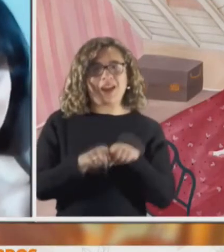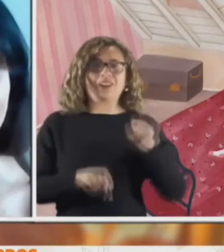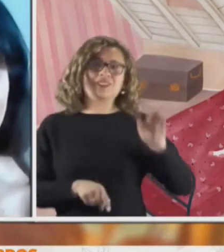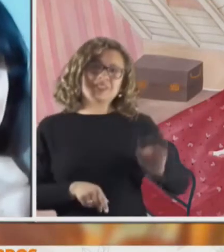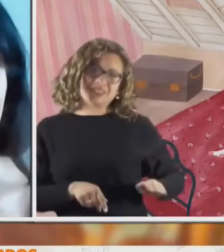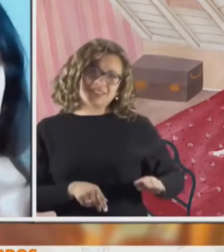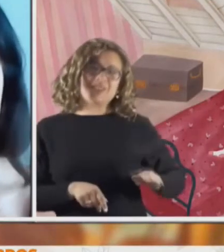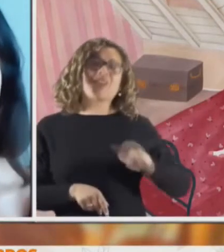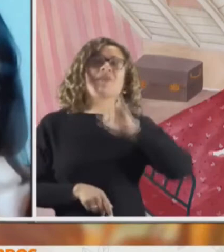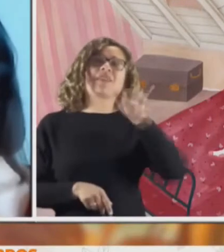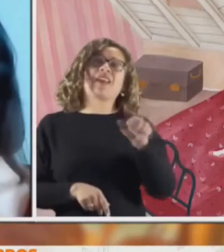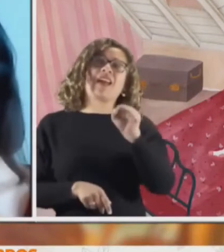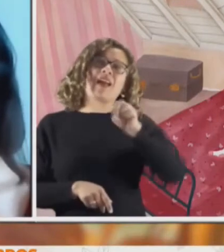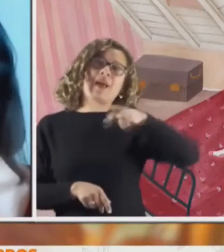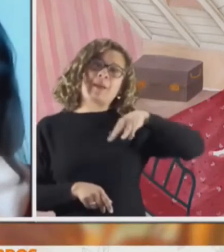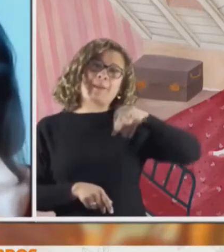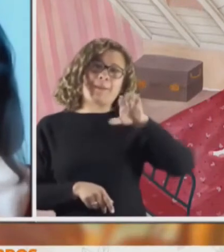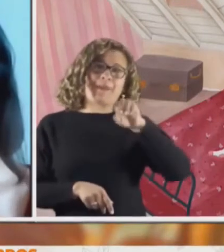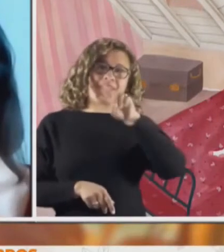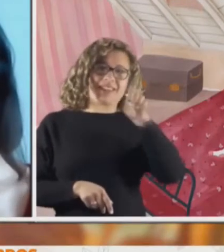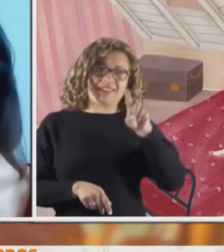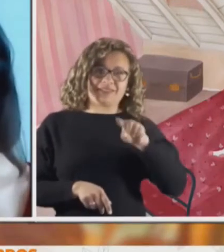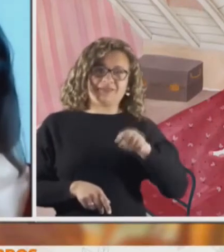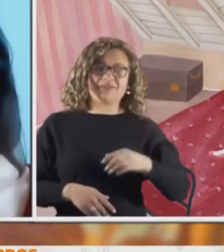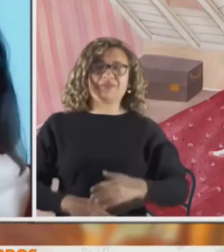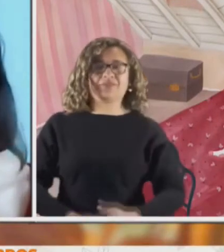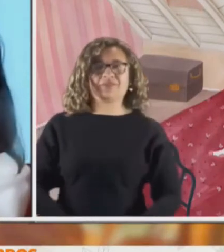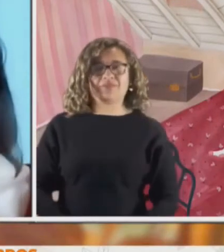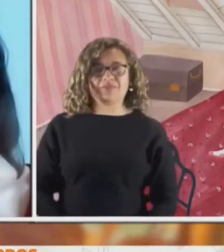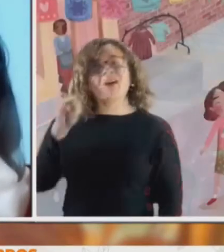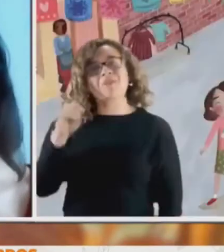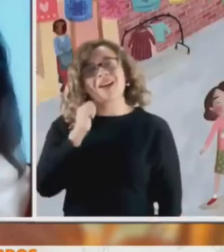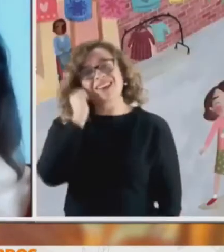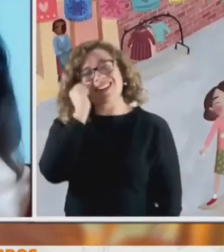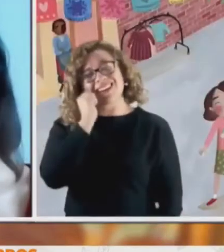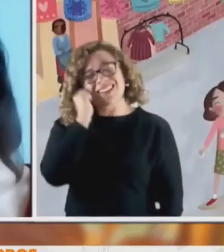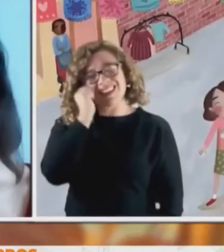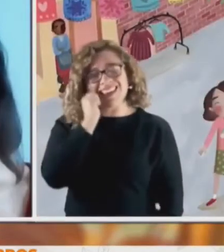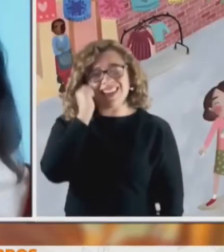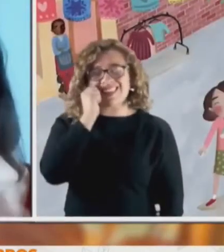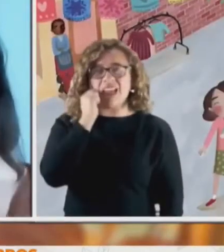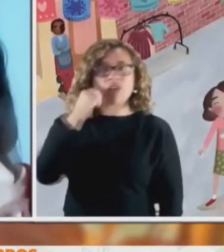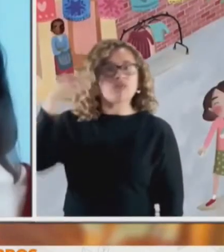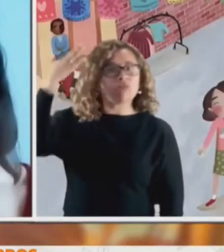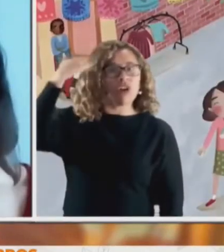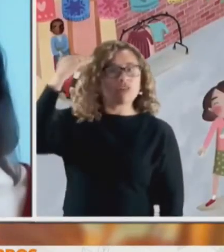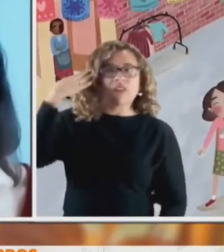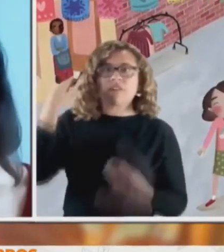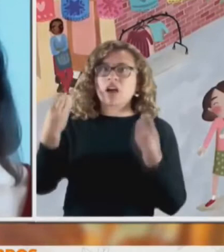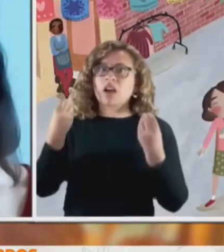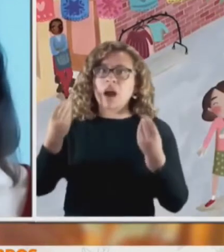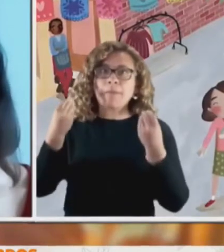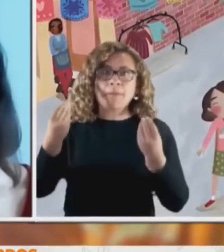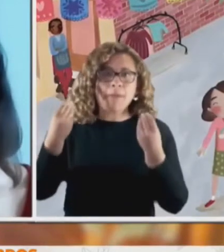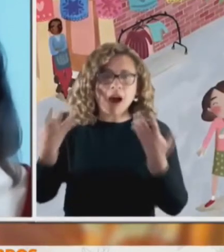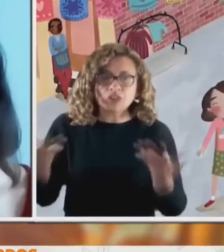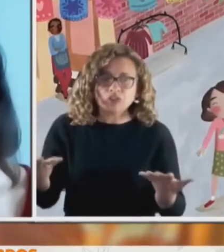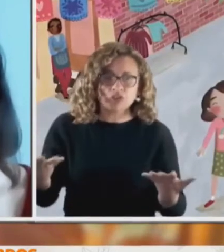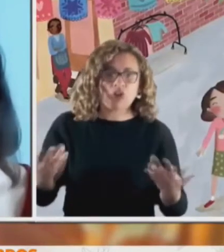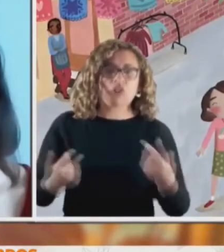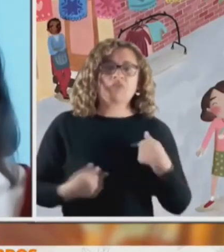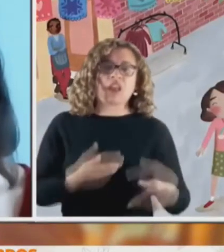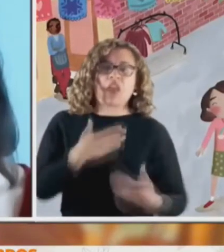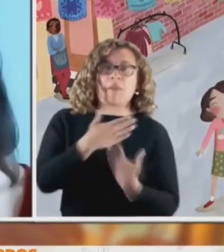línea. Entonces es crucial poder abordar temas de migración de raza con la perspectiva que hace